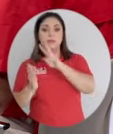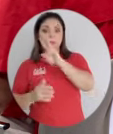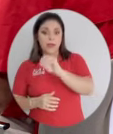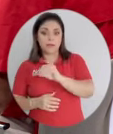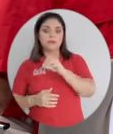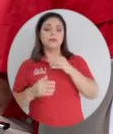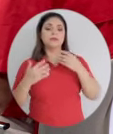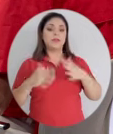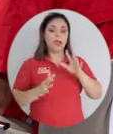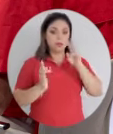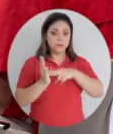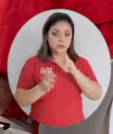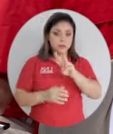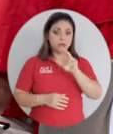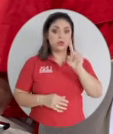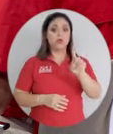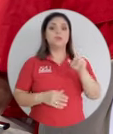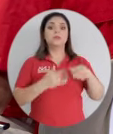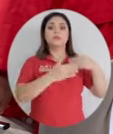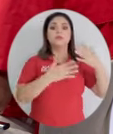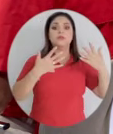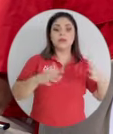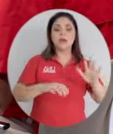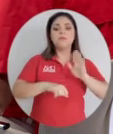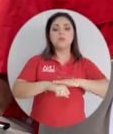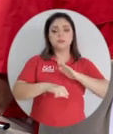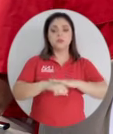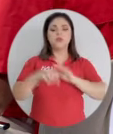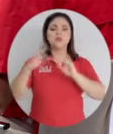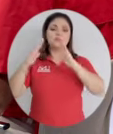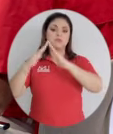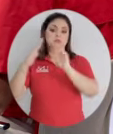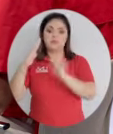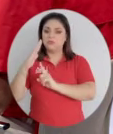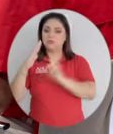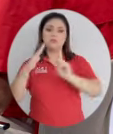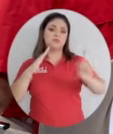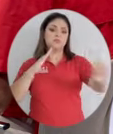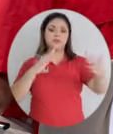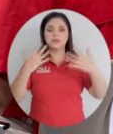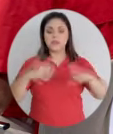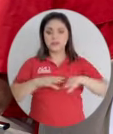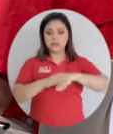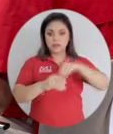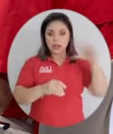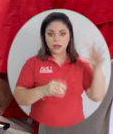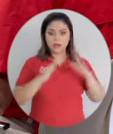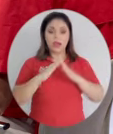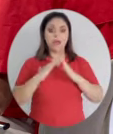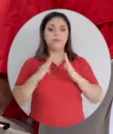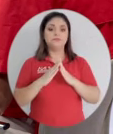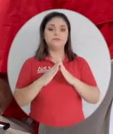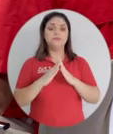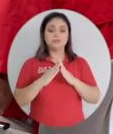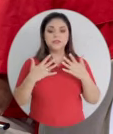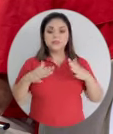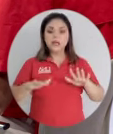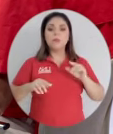se dio pues la salida del confinamiento y la reactivación económica en el 2022. No obstante, como usted